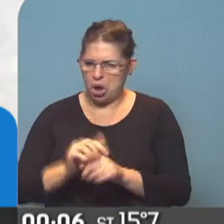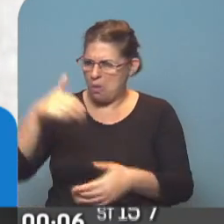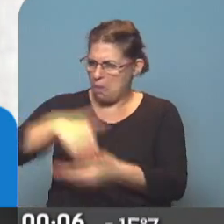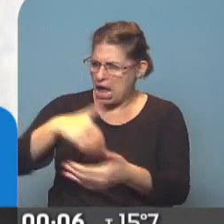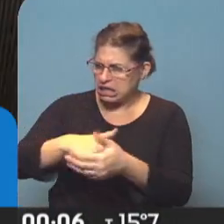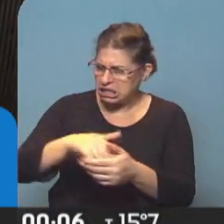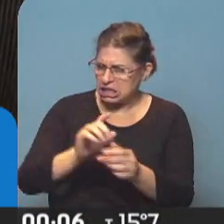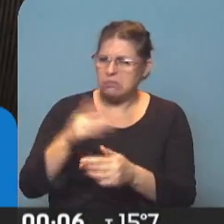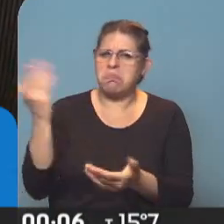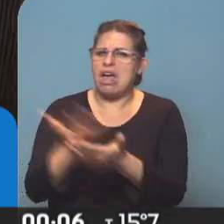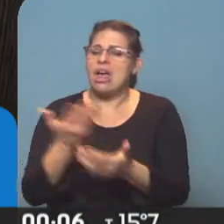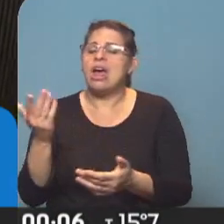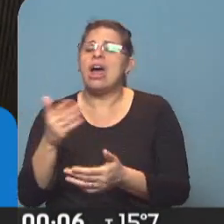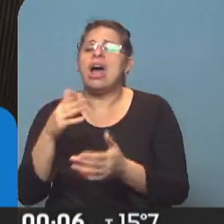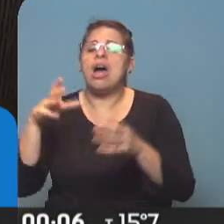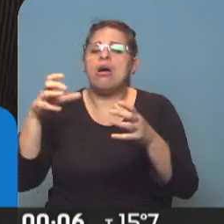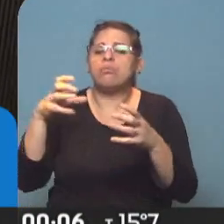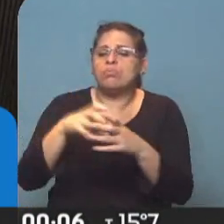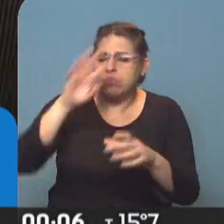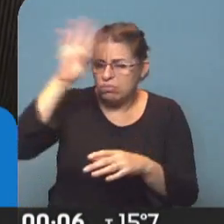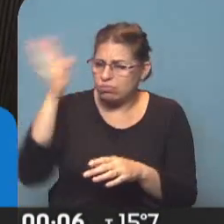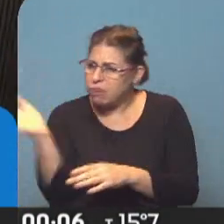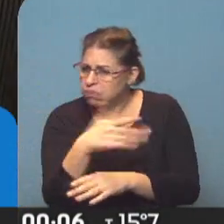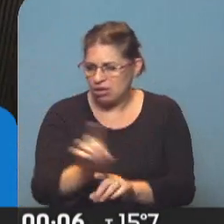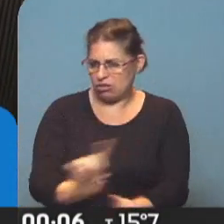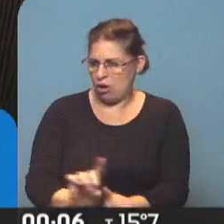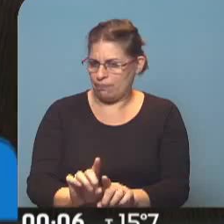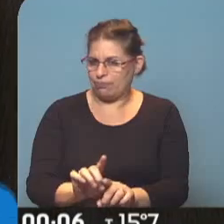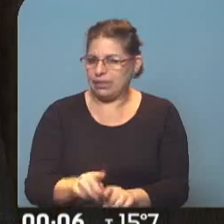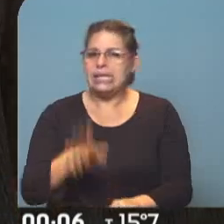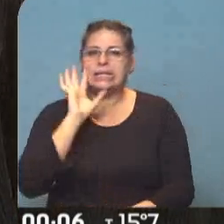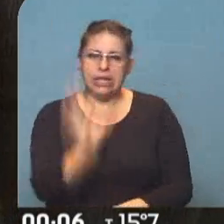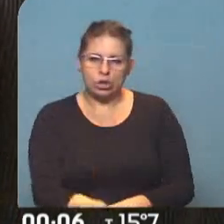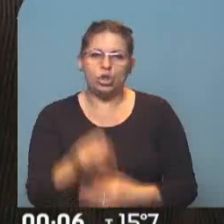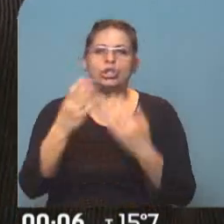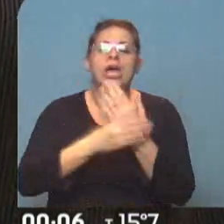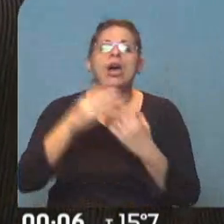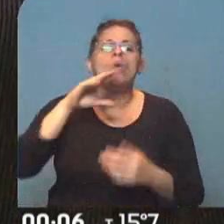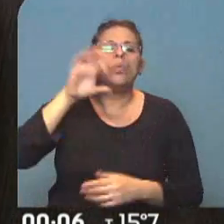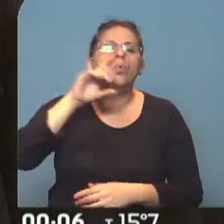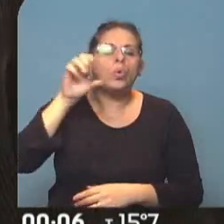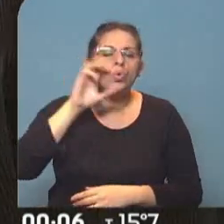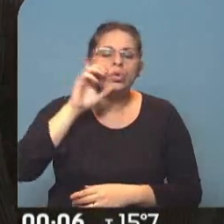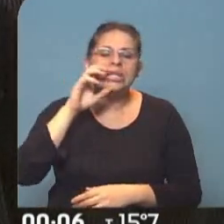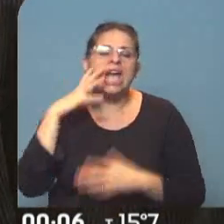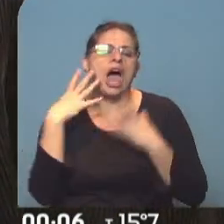participado. Me dejan claro que Bullrich está del lado de los que secuestraron a Santiago